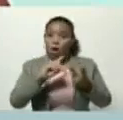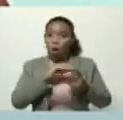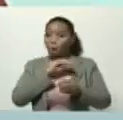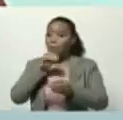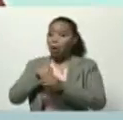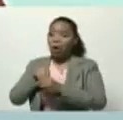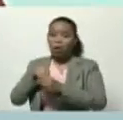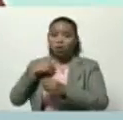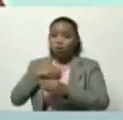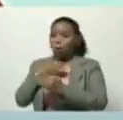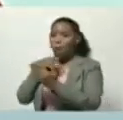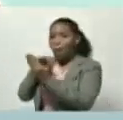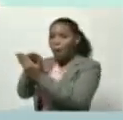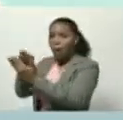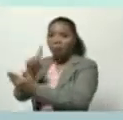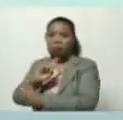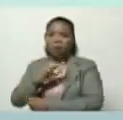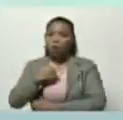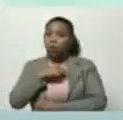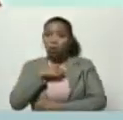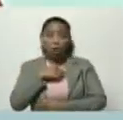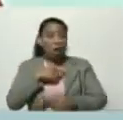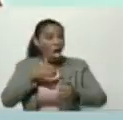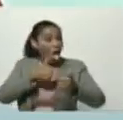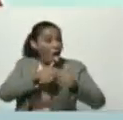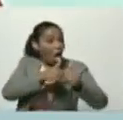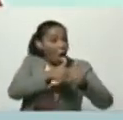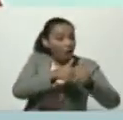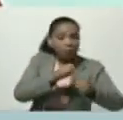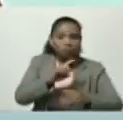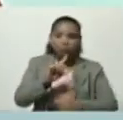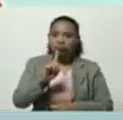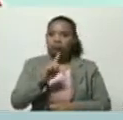ellos. Nosotros no andamos persiguiendo a nadie.